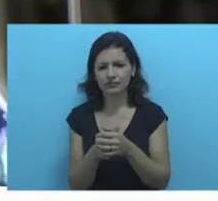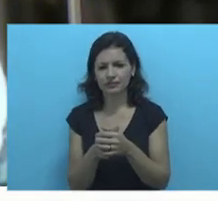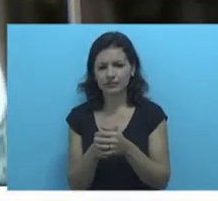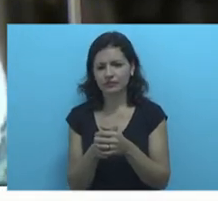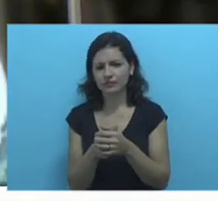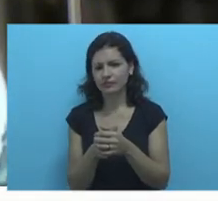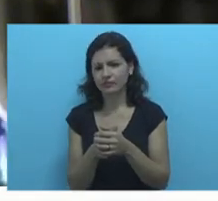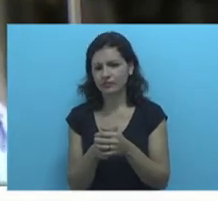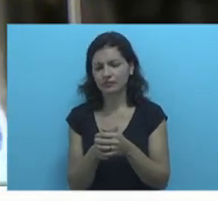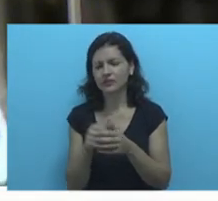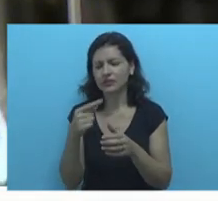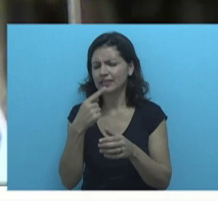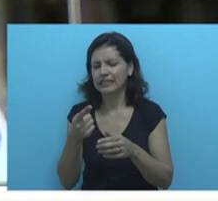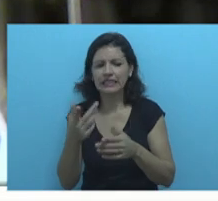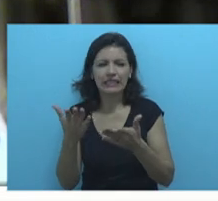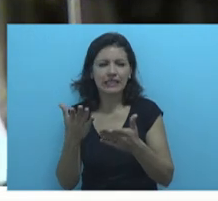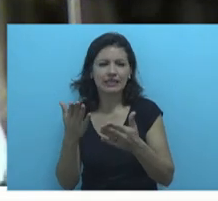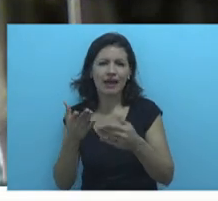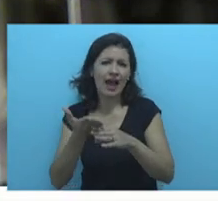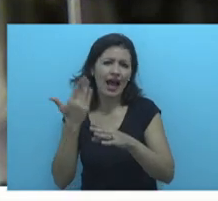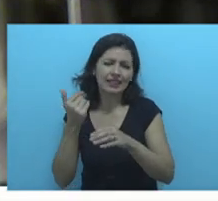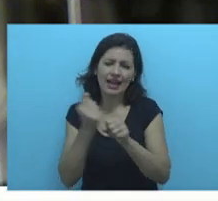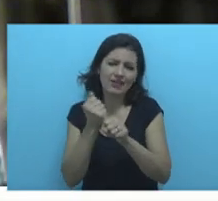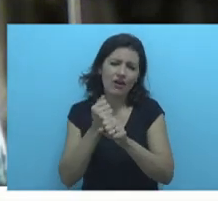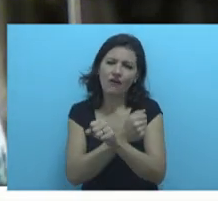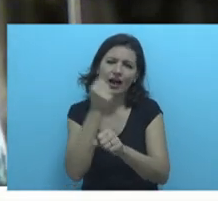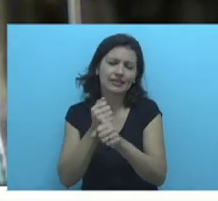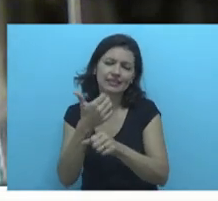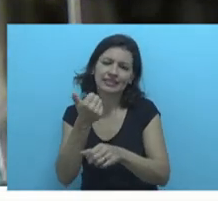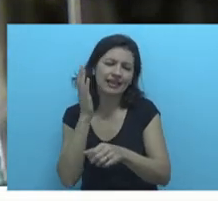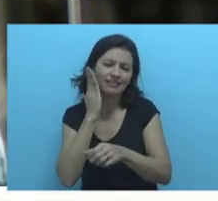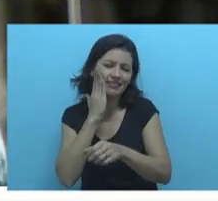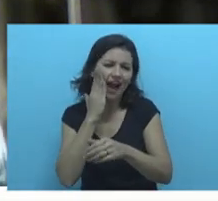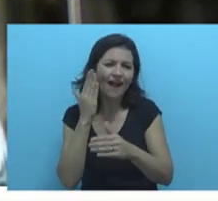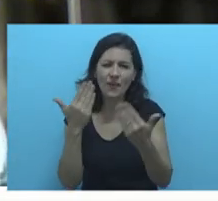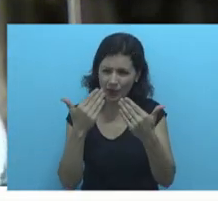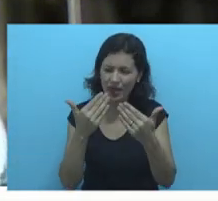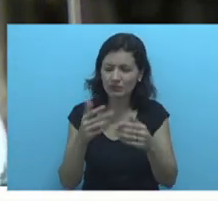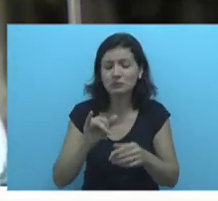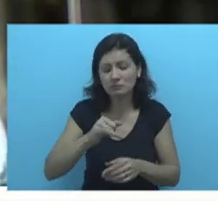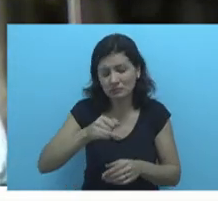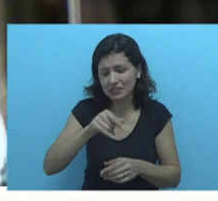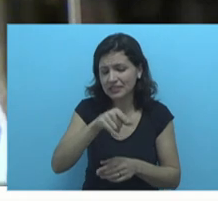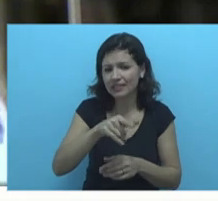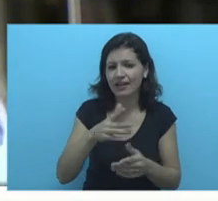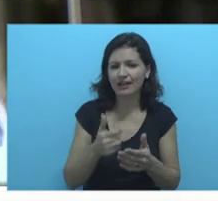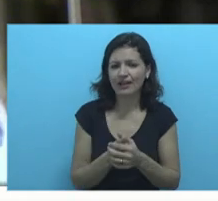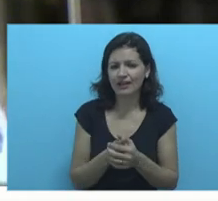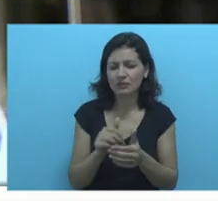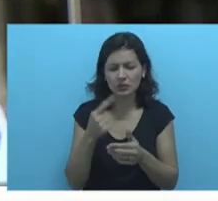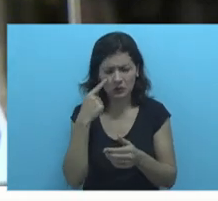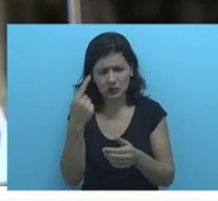citó a las 17, no puedo porque estoy al aire, pero puedo llegar a las 18. Y así fue. Pensé que ahí lo